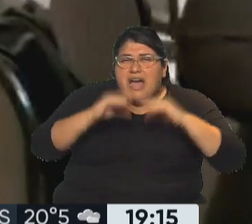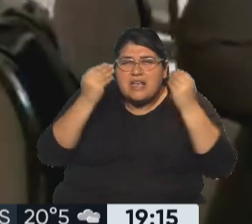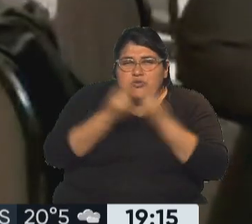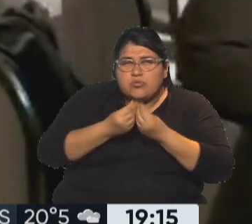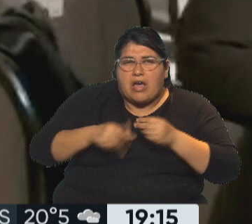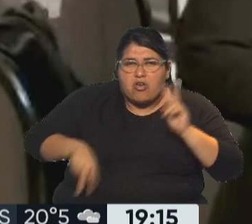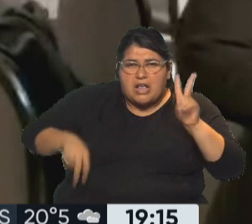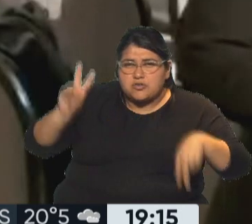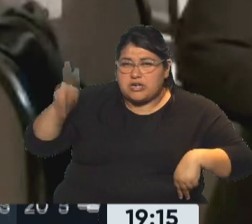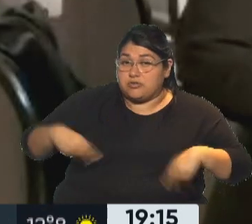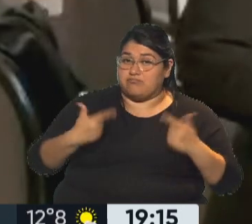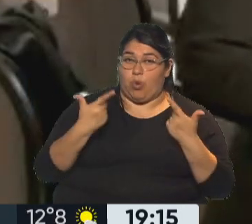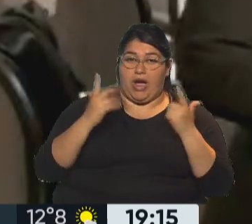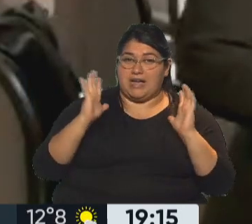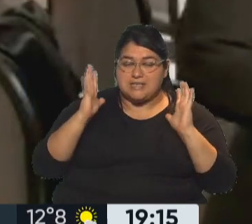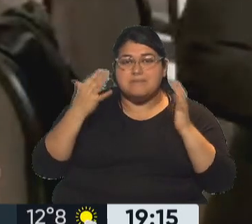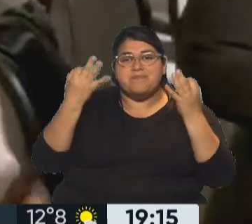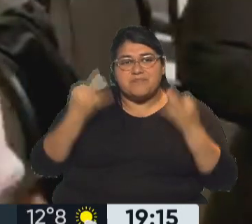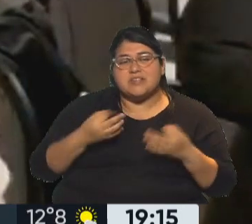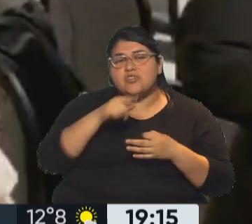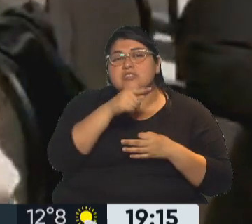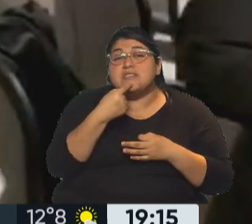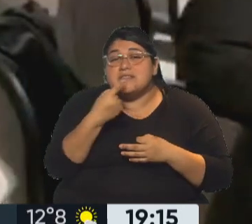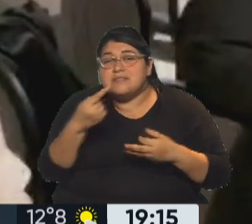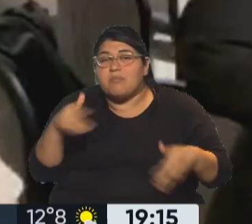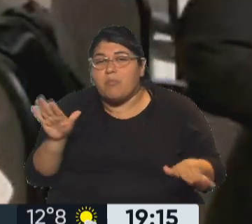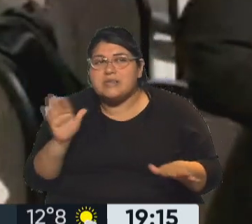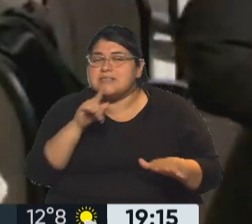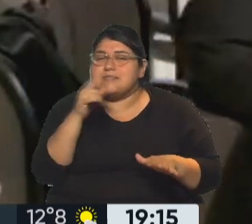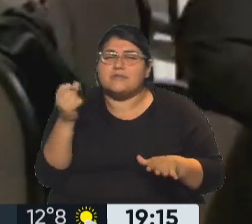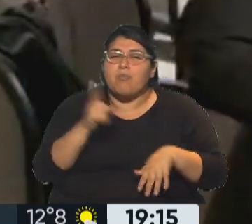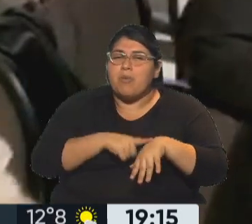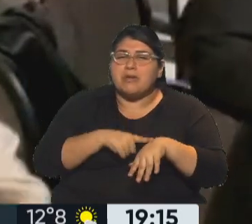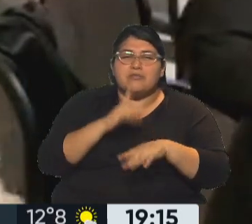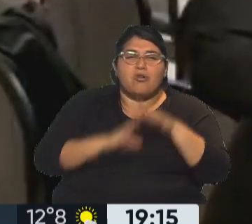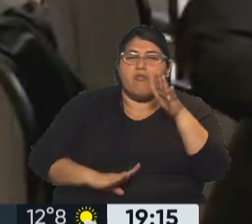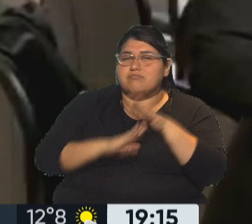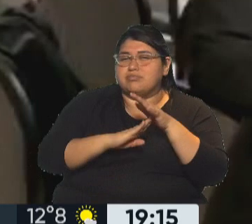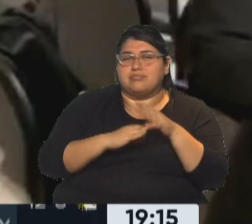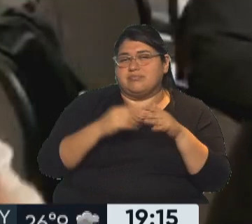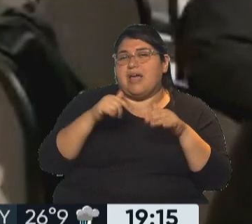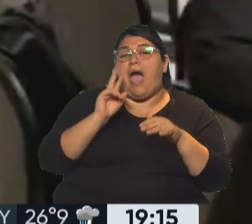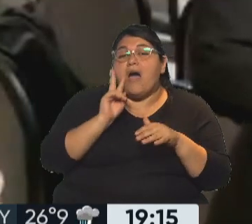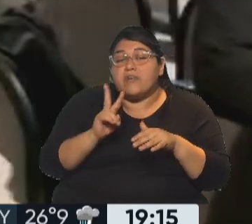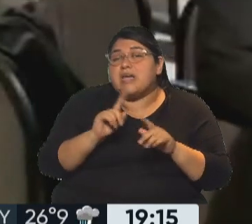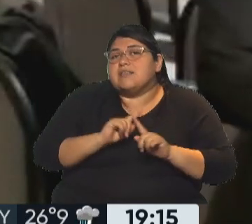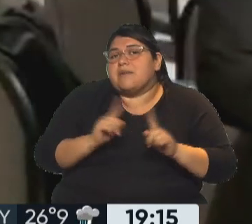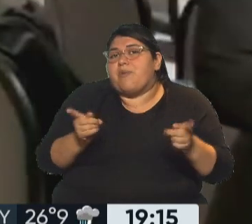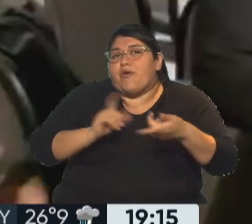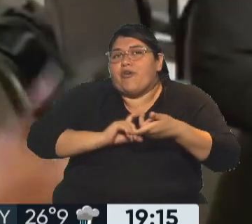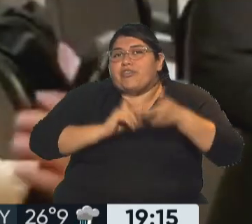en el mundo en general por eso bueno se decía que hoy es el día clave que no se sabía lo que va a pasar tampoco se sabe que va a pasar